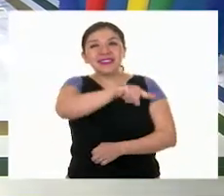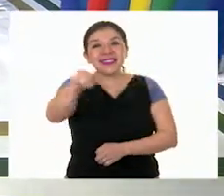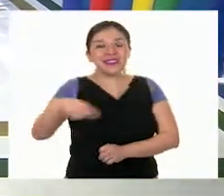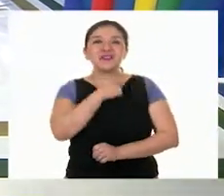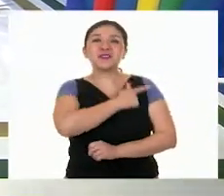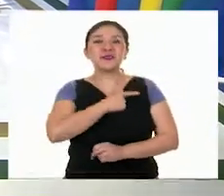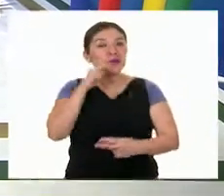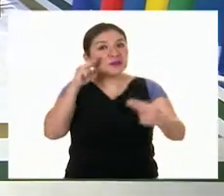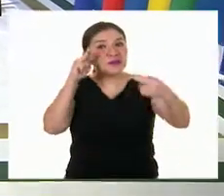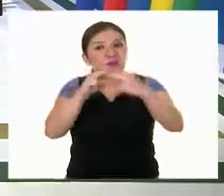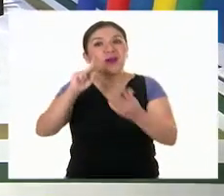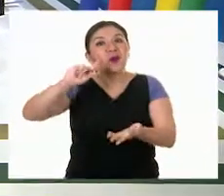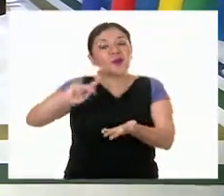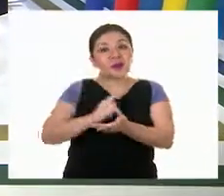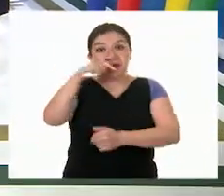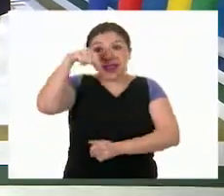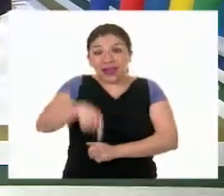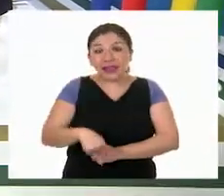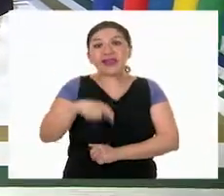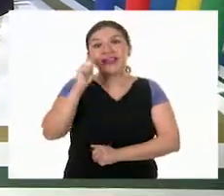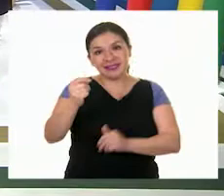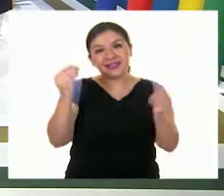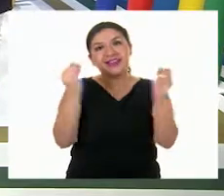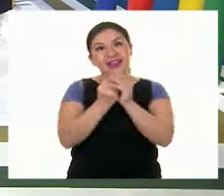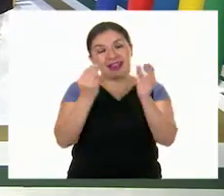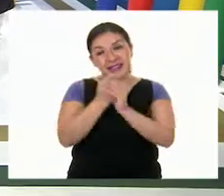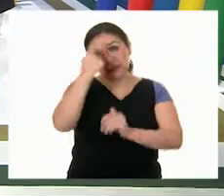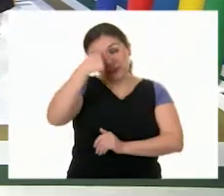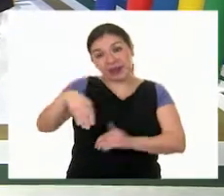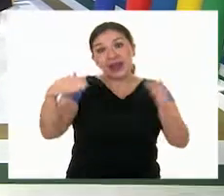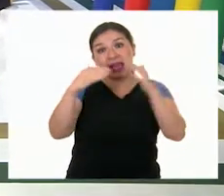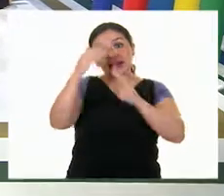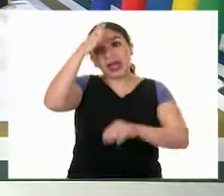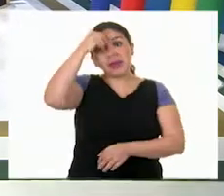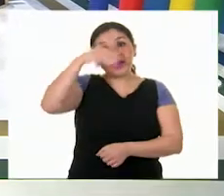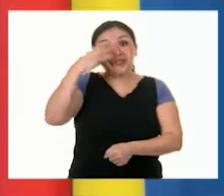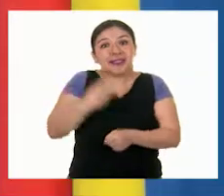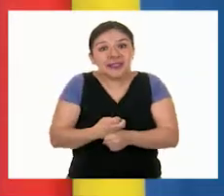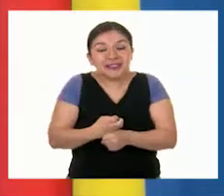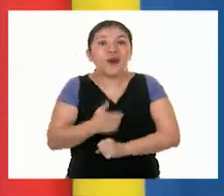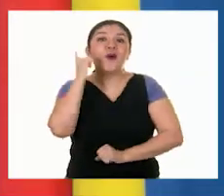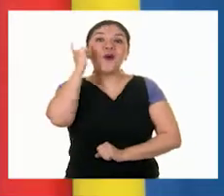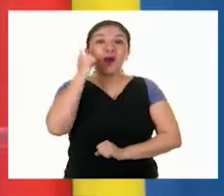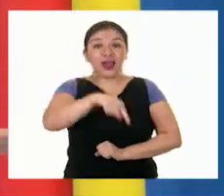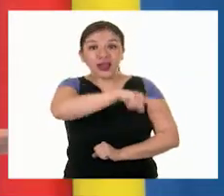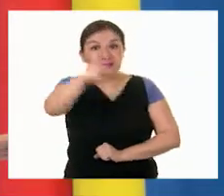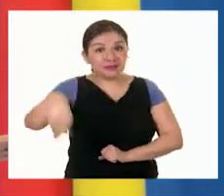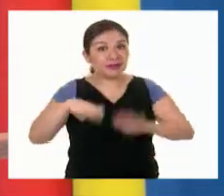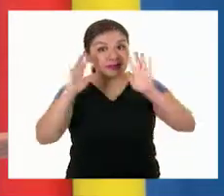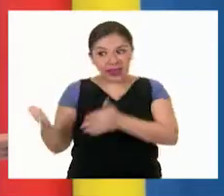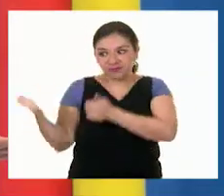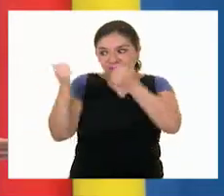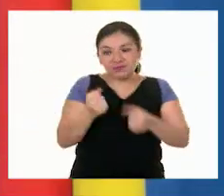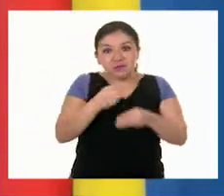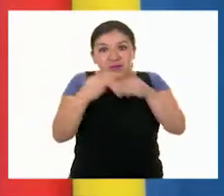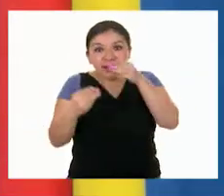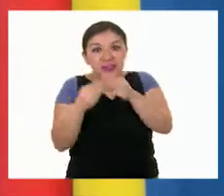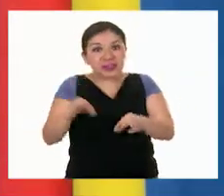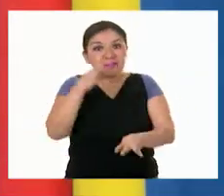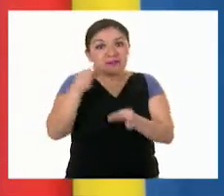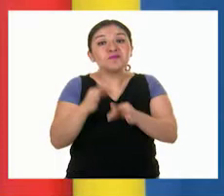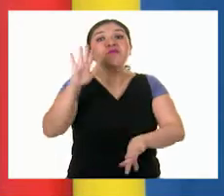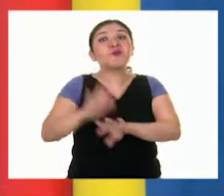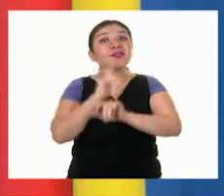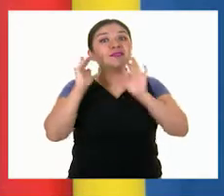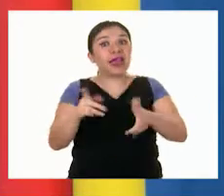Qué gusto verlos nuevamente aquí en esta sesión de Aprende en Casa 3. Y espero que ya tengan todo su material listo